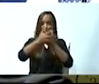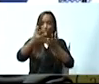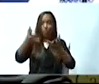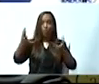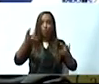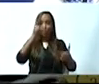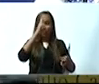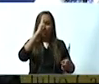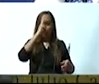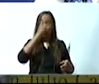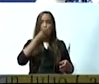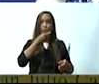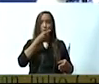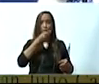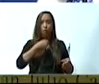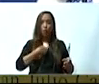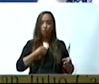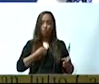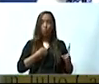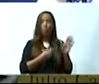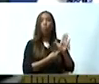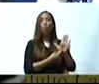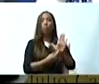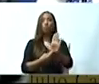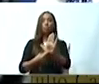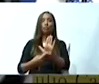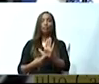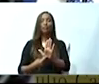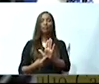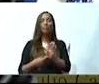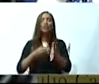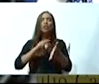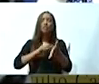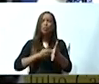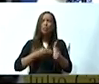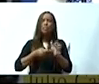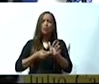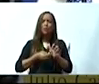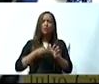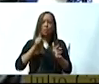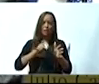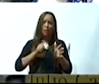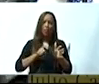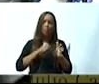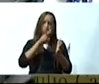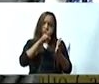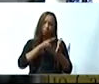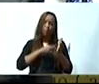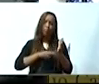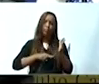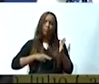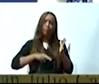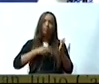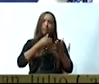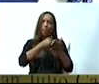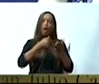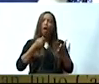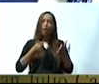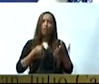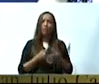mucho saben a quién me refiero. De manera, presidente, que muchas gracias y buenas tardes y